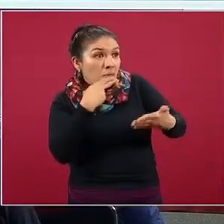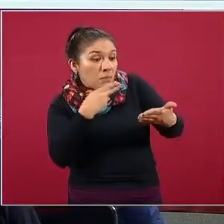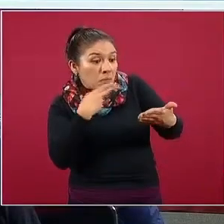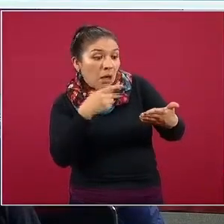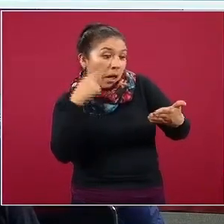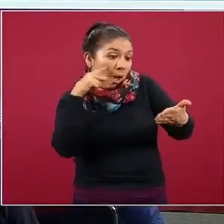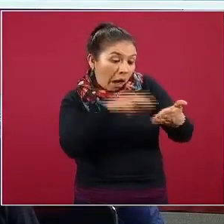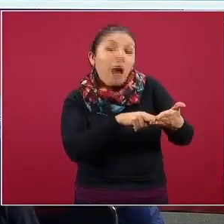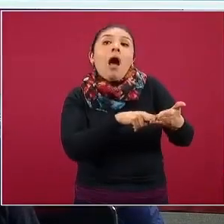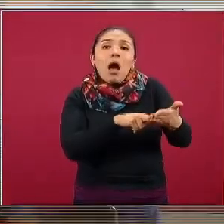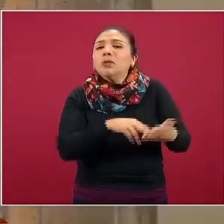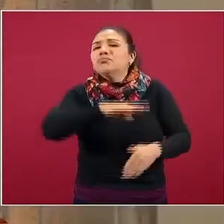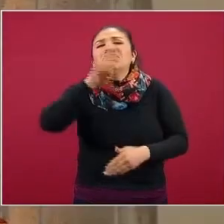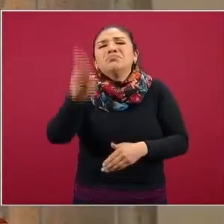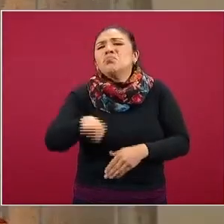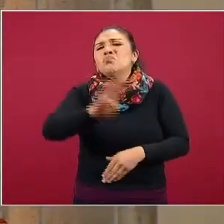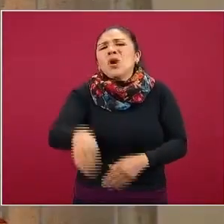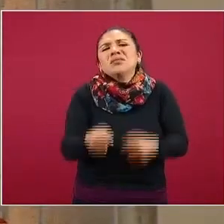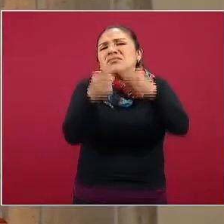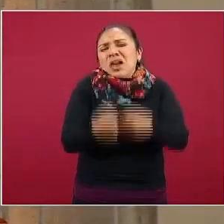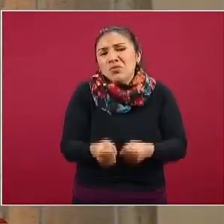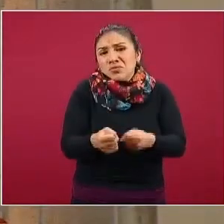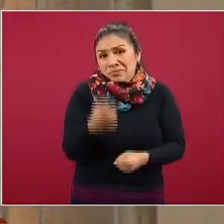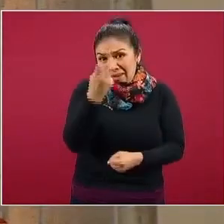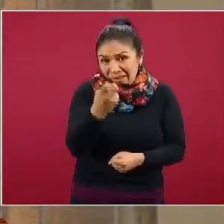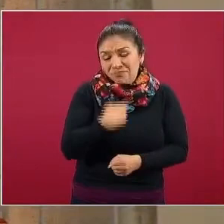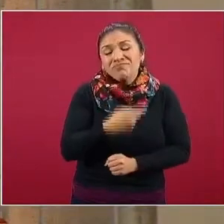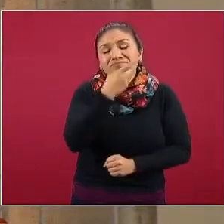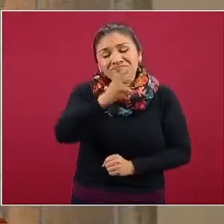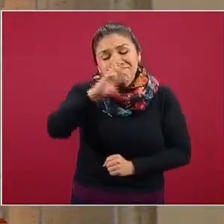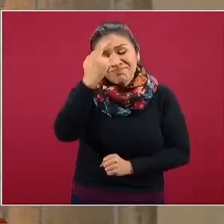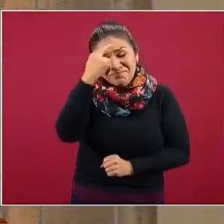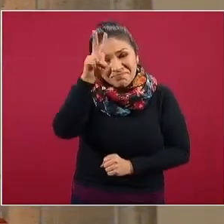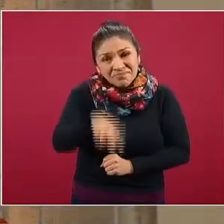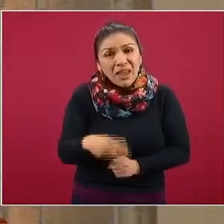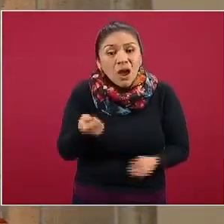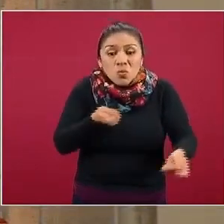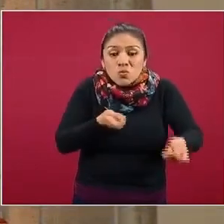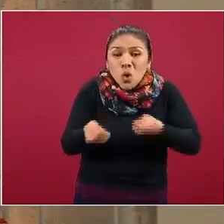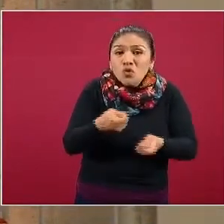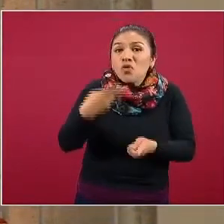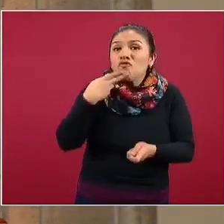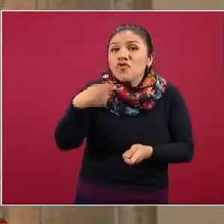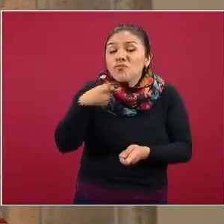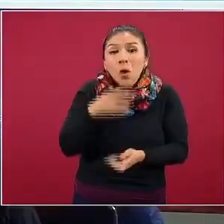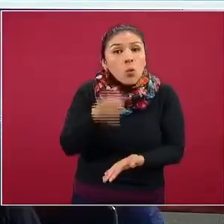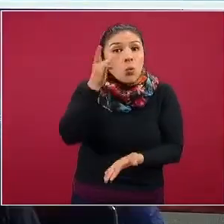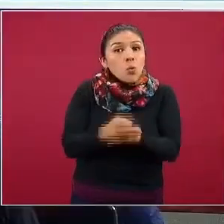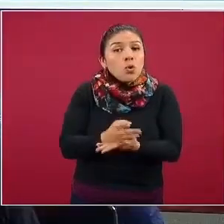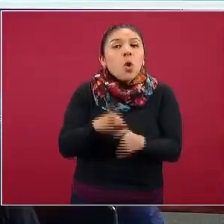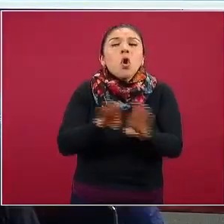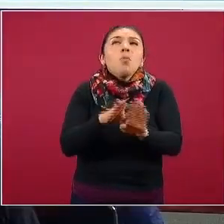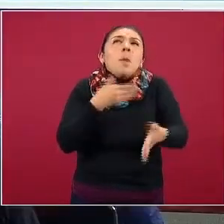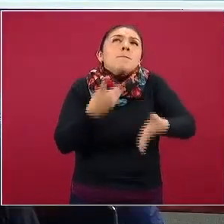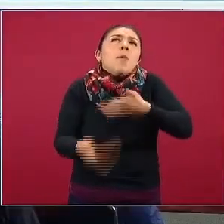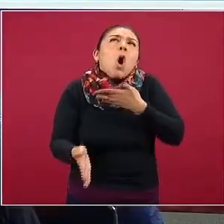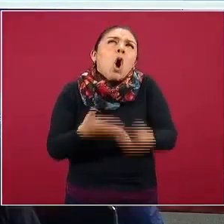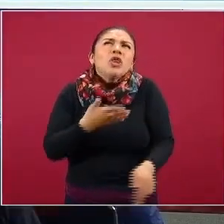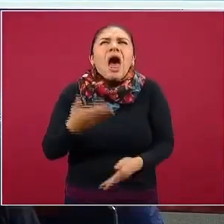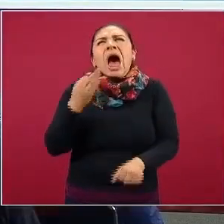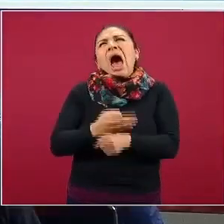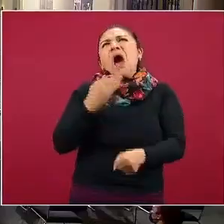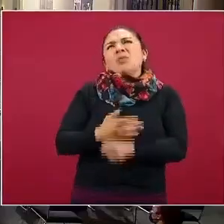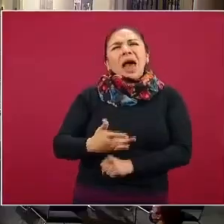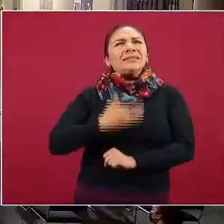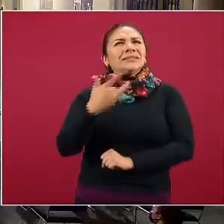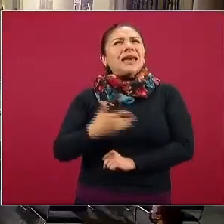de los consumidores. Por eso, y para terminar, recordar que el control del tabaquismo no es nada más una moda, no es un estilo, no